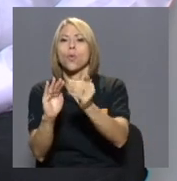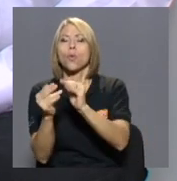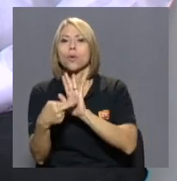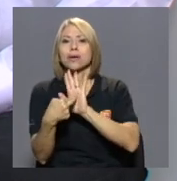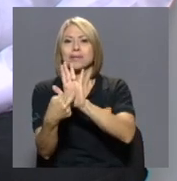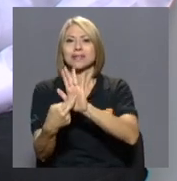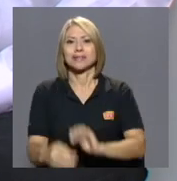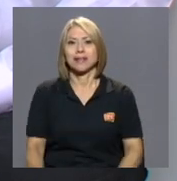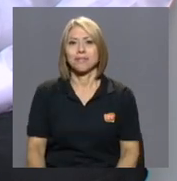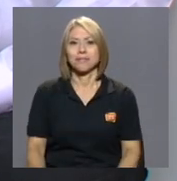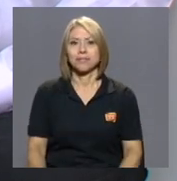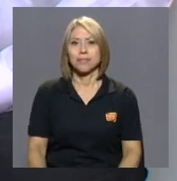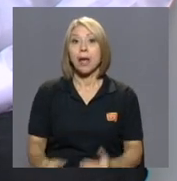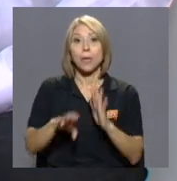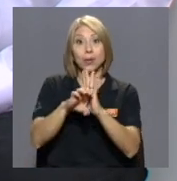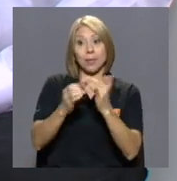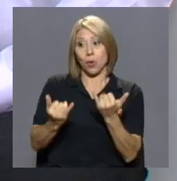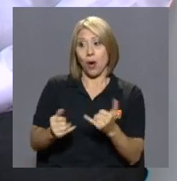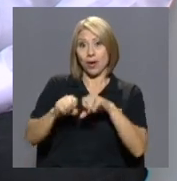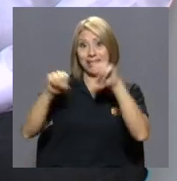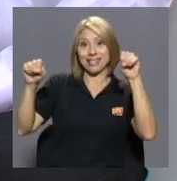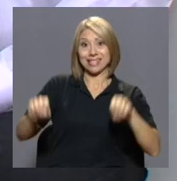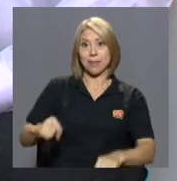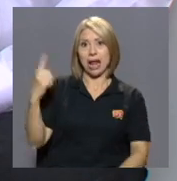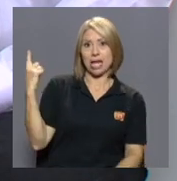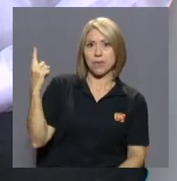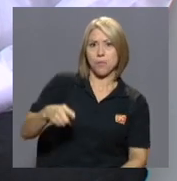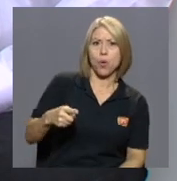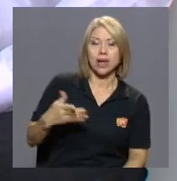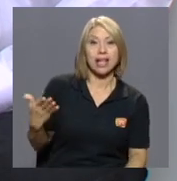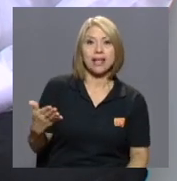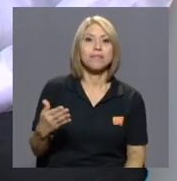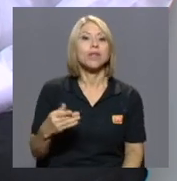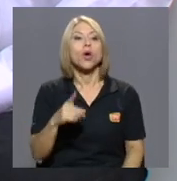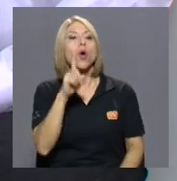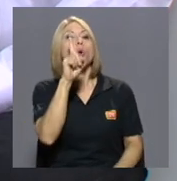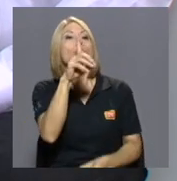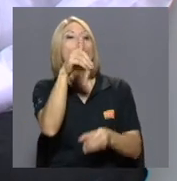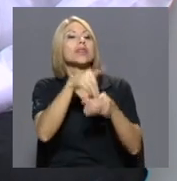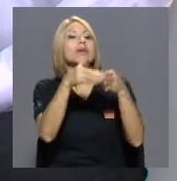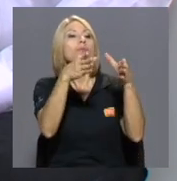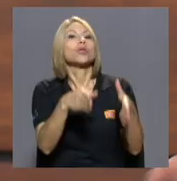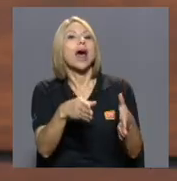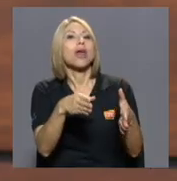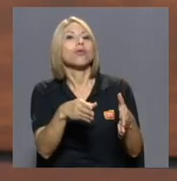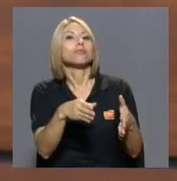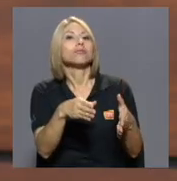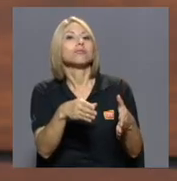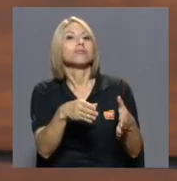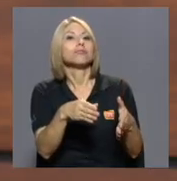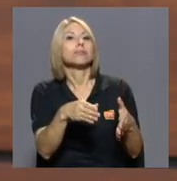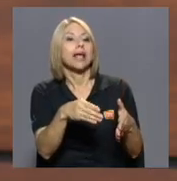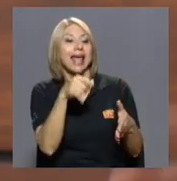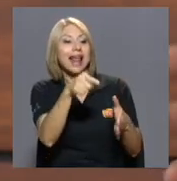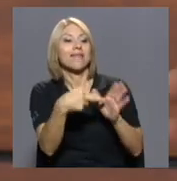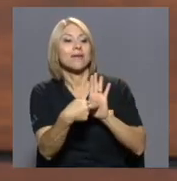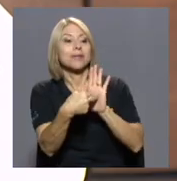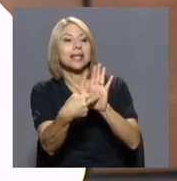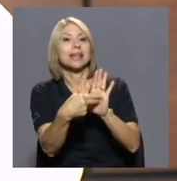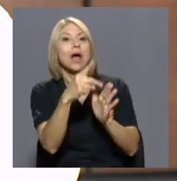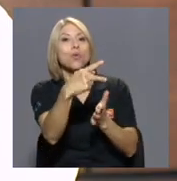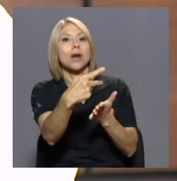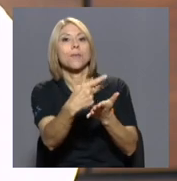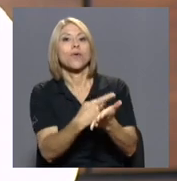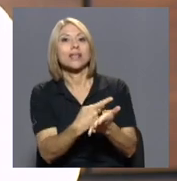hoy. Nos ponen un diputado por una provincia que ni siquiera vive en esa provincia. Eso está mal. Me parece muy bien.